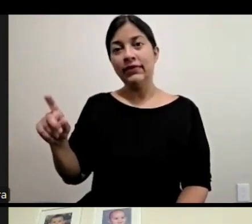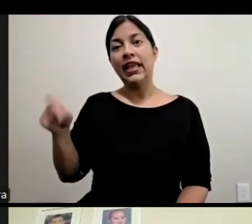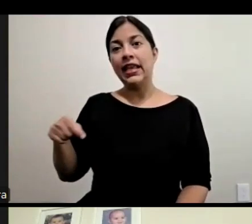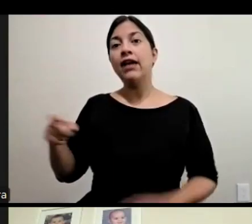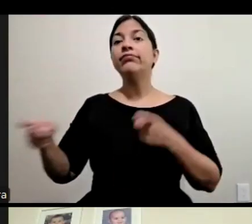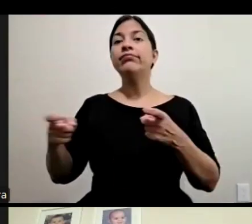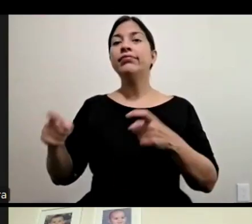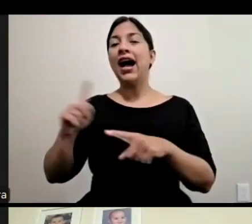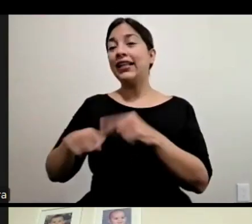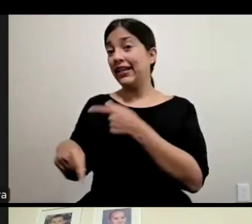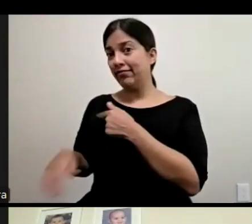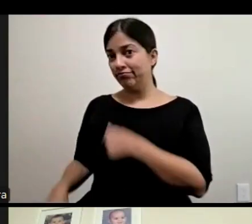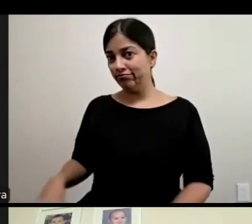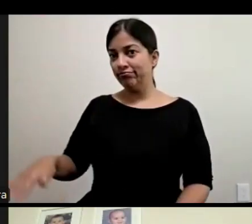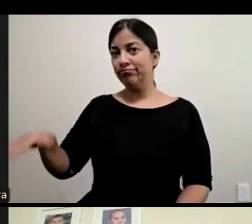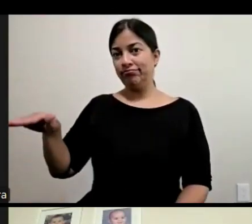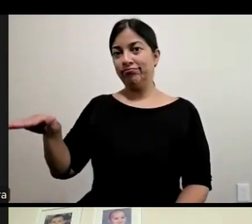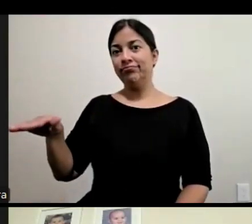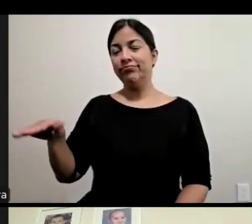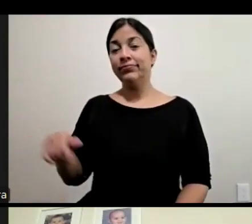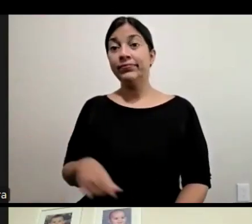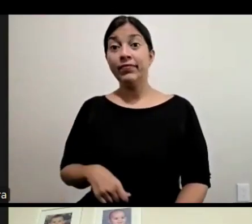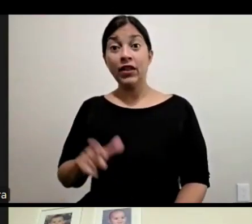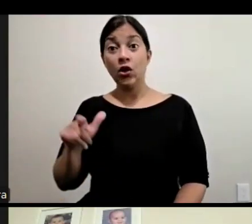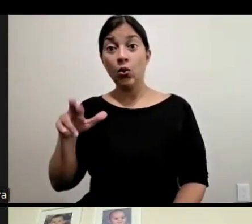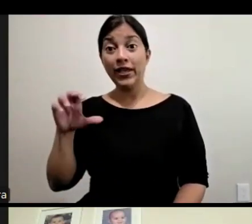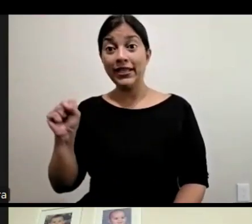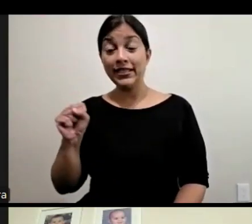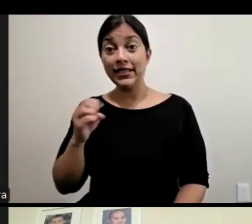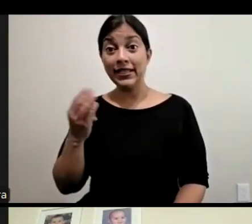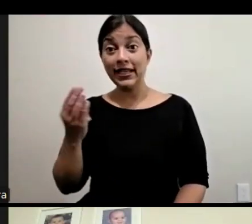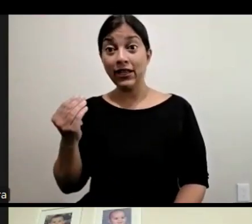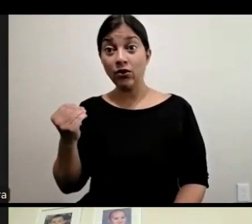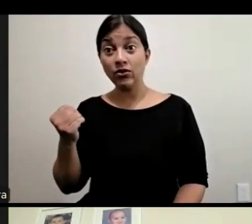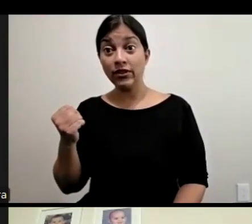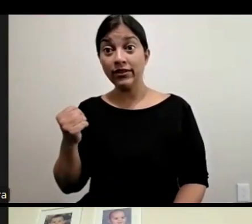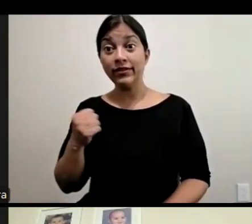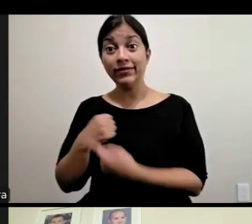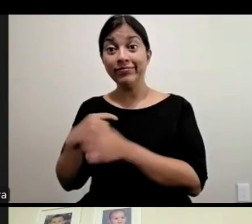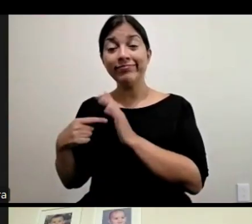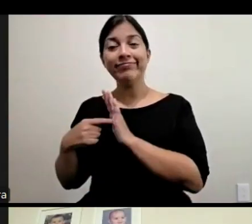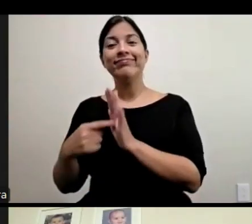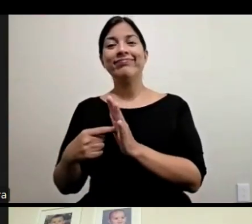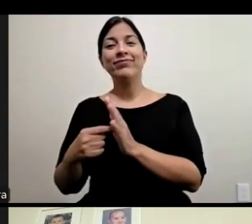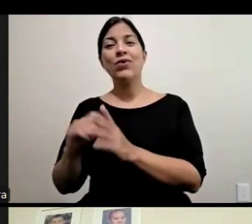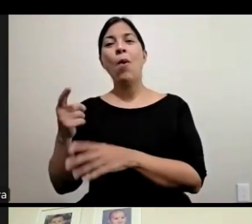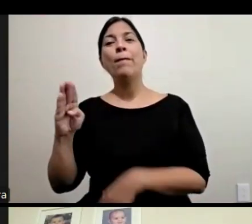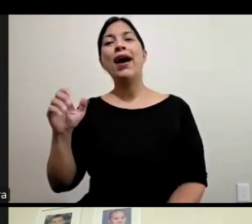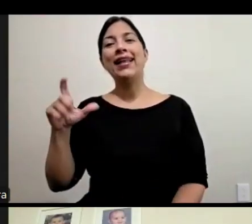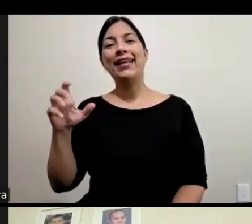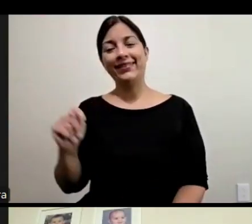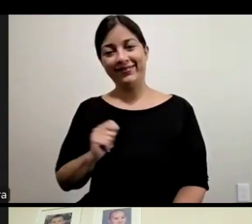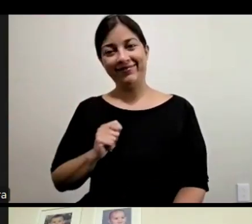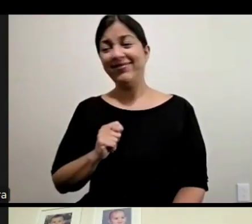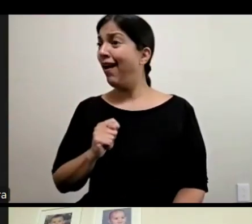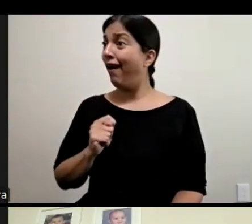fue la presentación de Luis XIV en su mayoría de edad a subir al trono? Un ballet. Ah, mira qué lindo. El